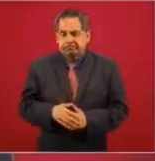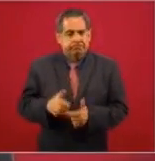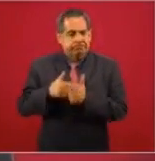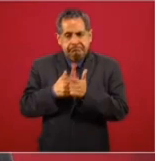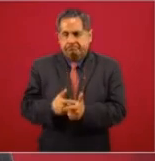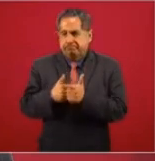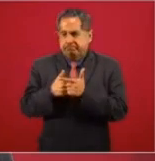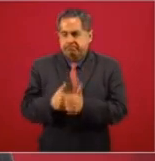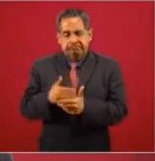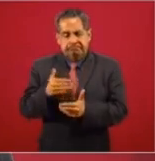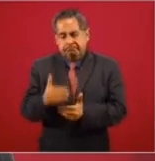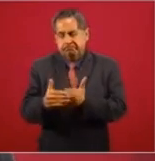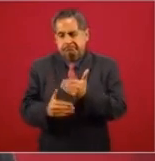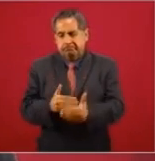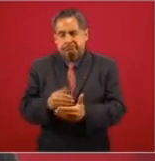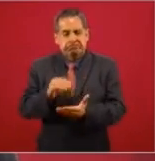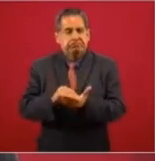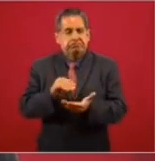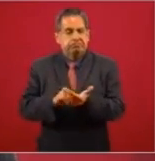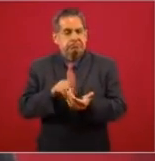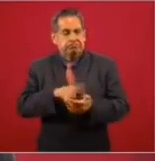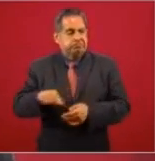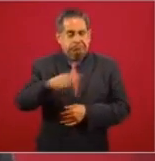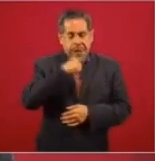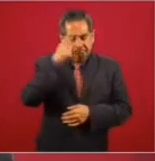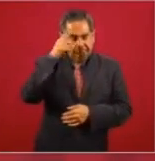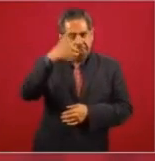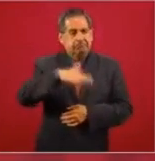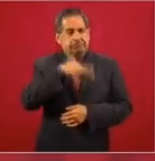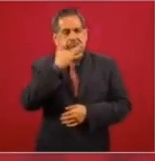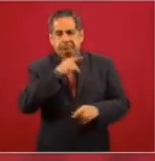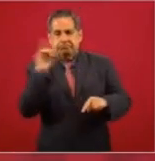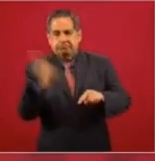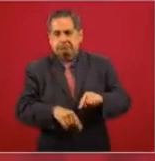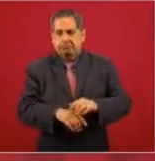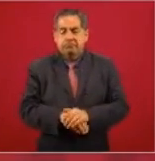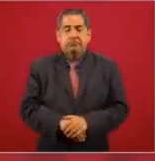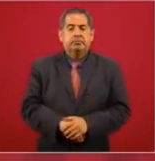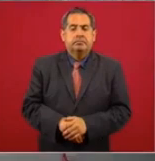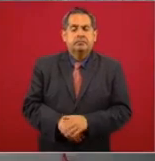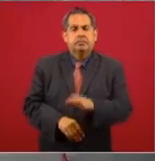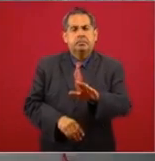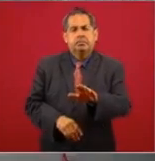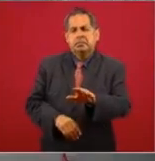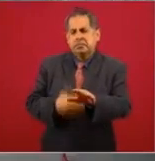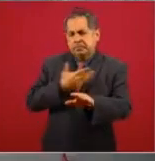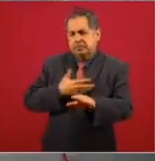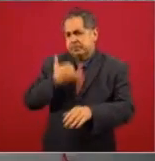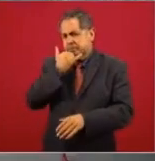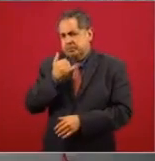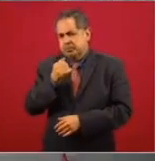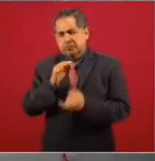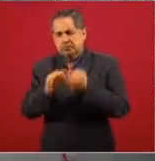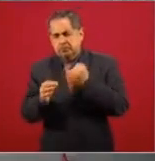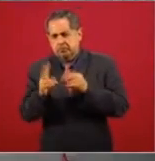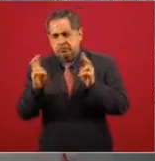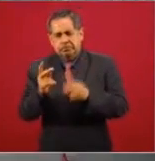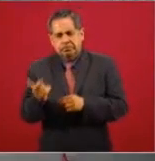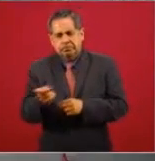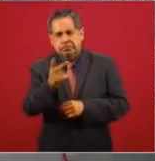seguir haciendo conciencia para que se termine la corrupción. Presidente, en este tema de la corrupción, perdóneme, último